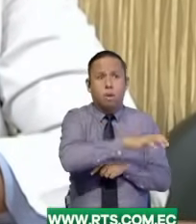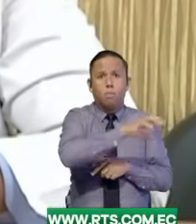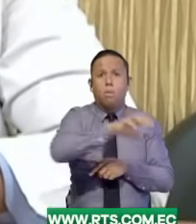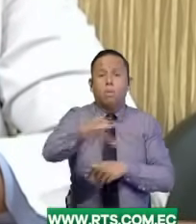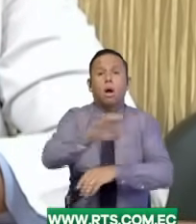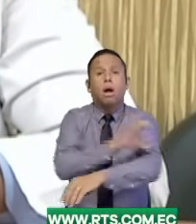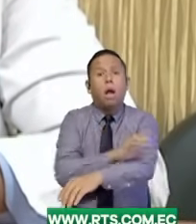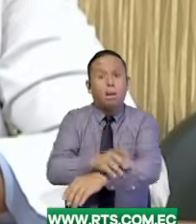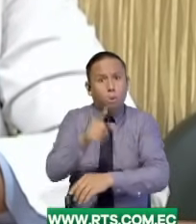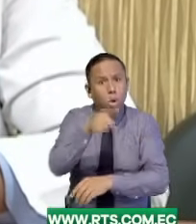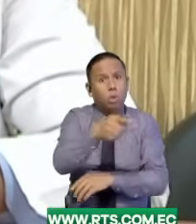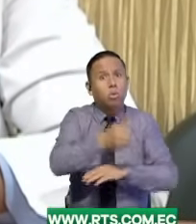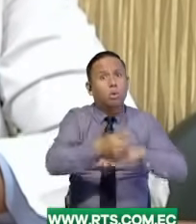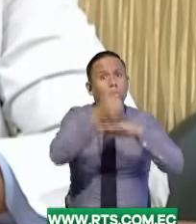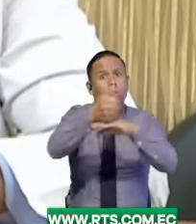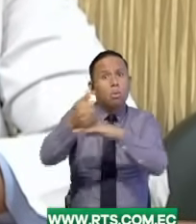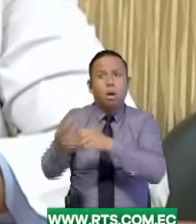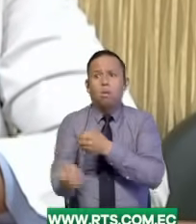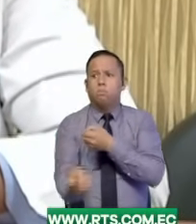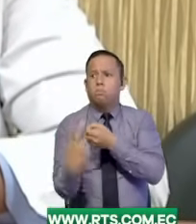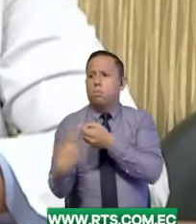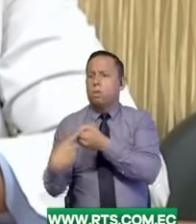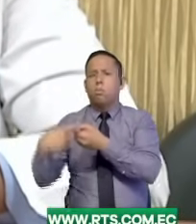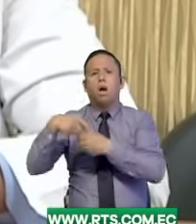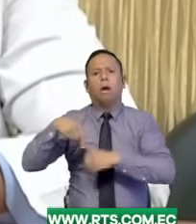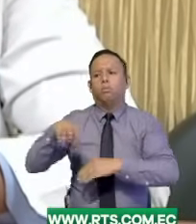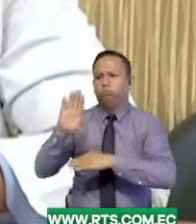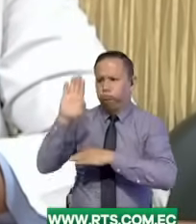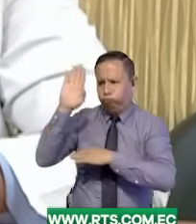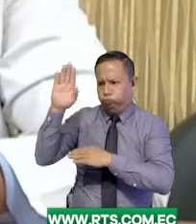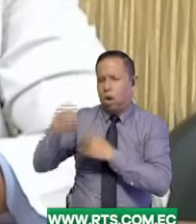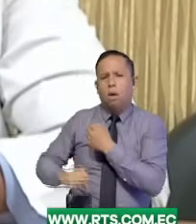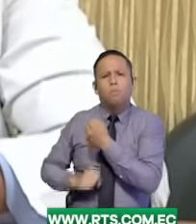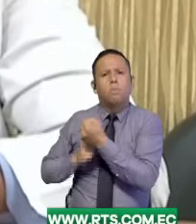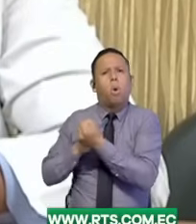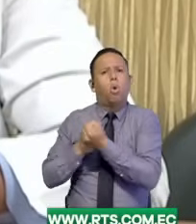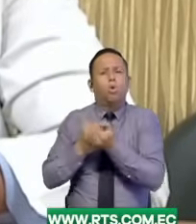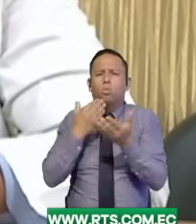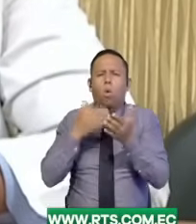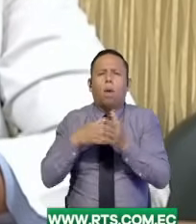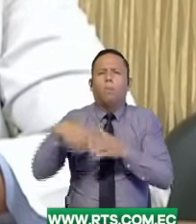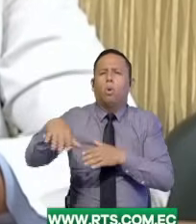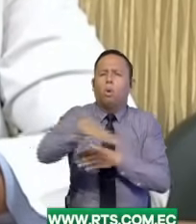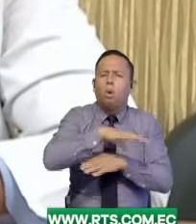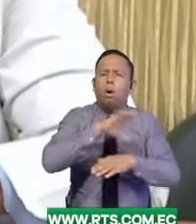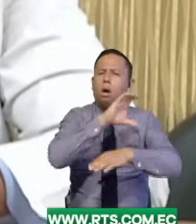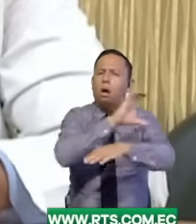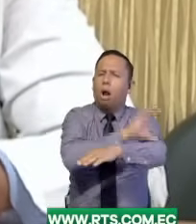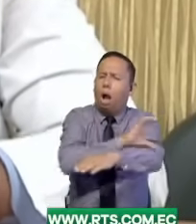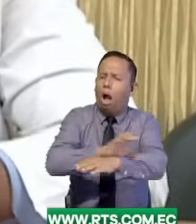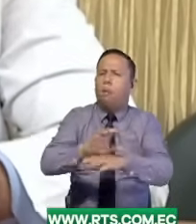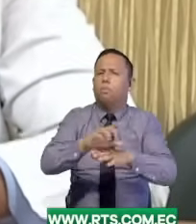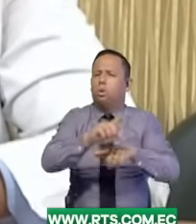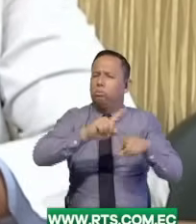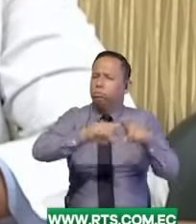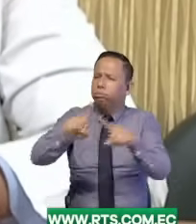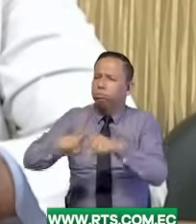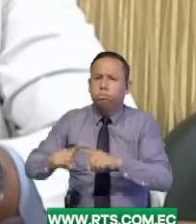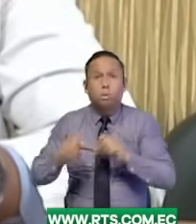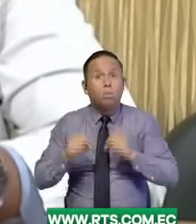ellos se comprometan en cada uno de los sectores rurales de la patria a también